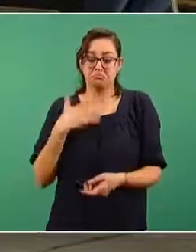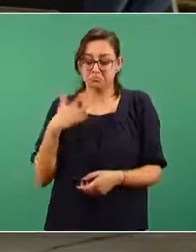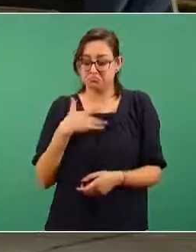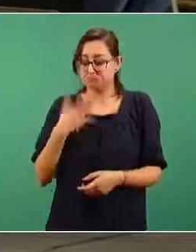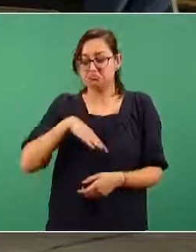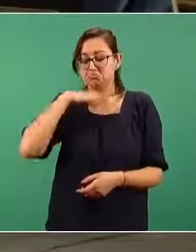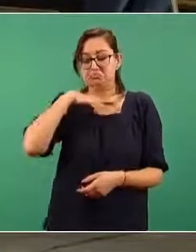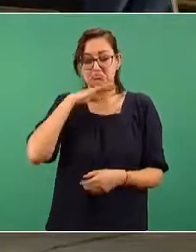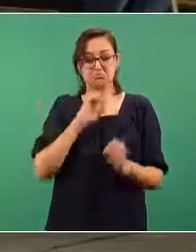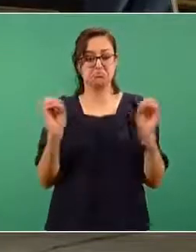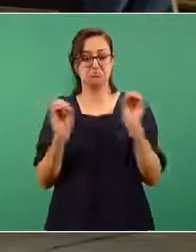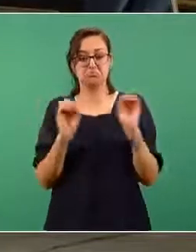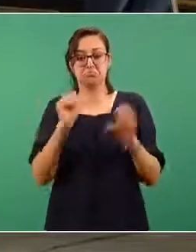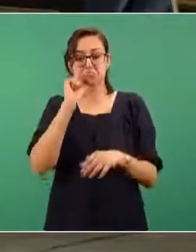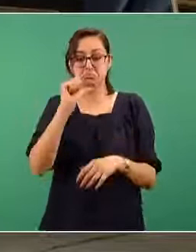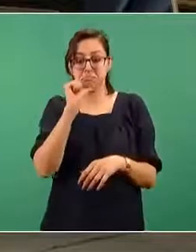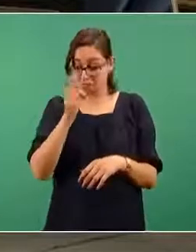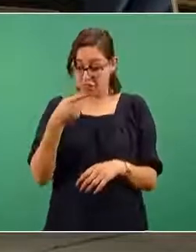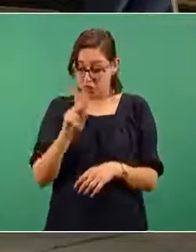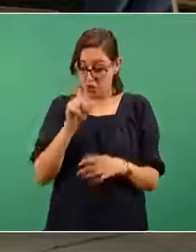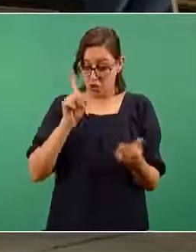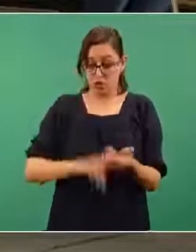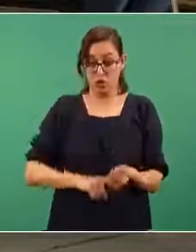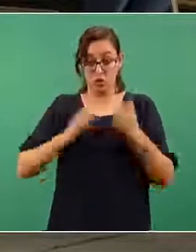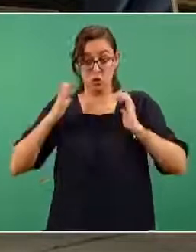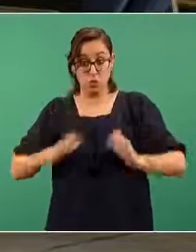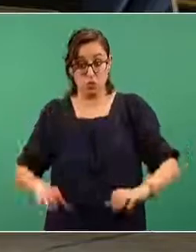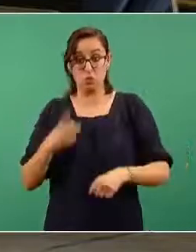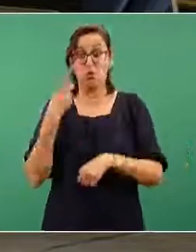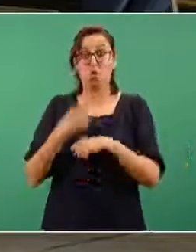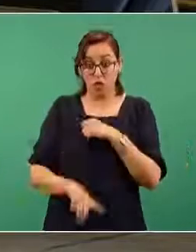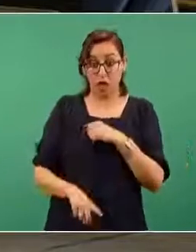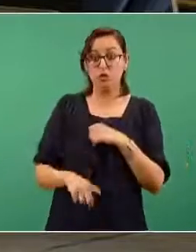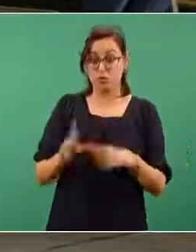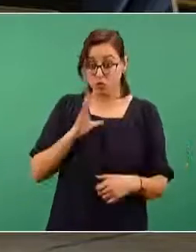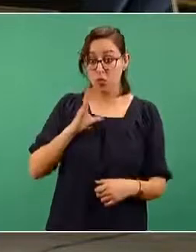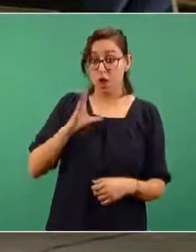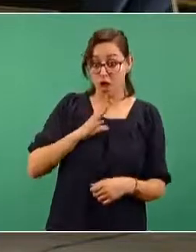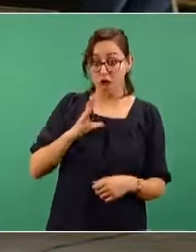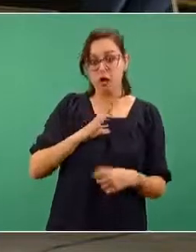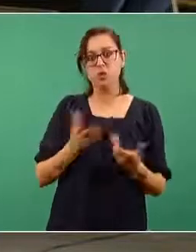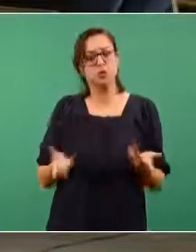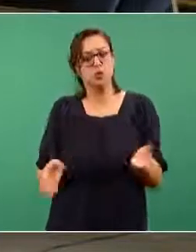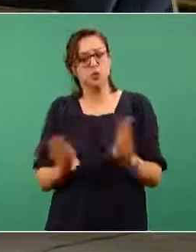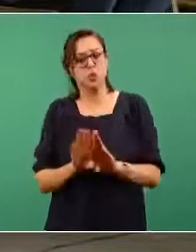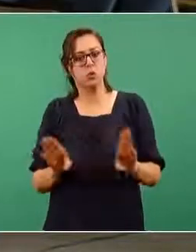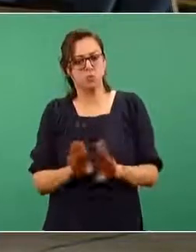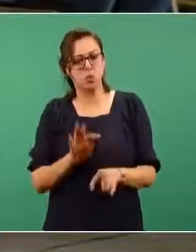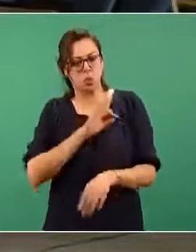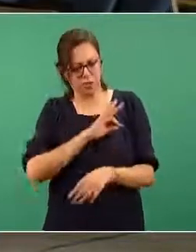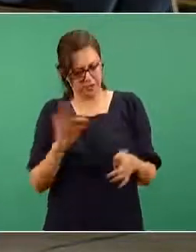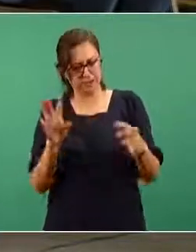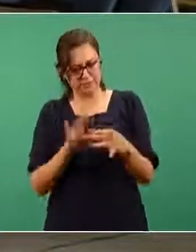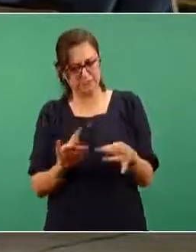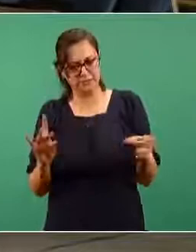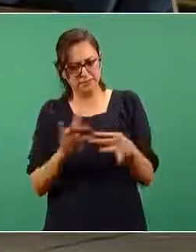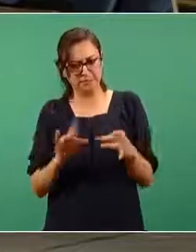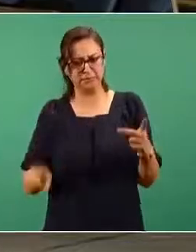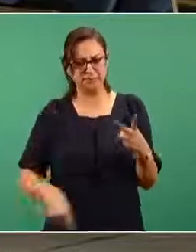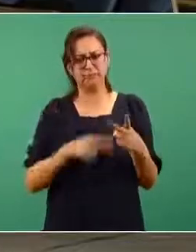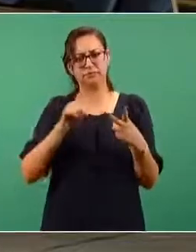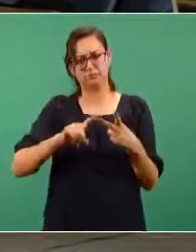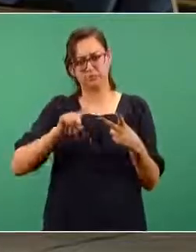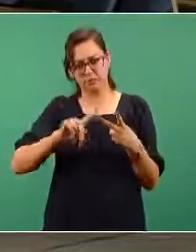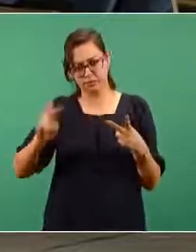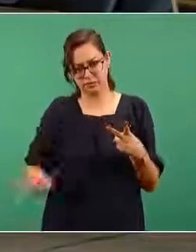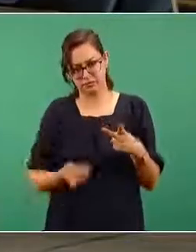hay secuelas severas. ¿Cómo puede ocurrir esto? Si me pudiera ayudar. Y tengo una segunda